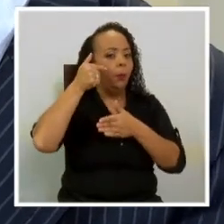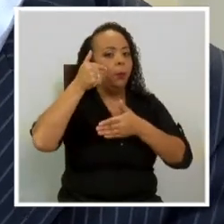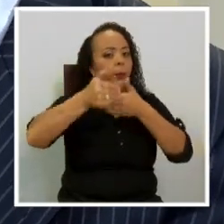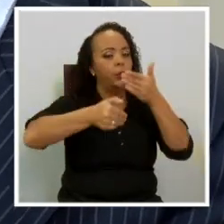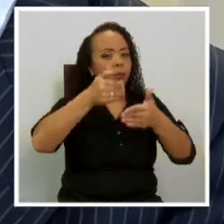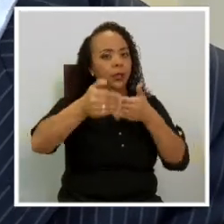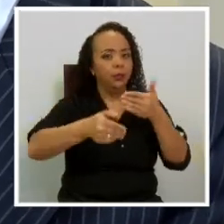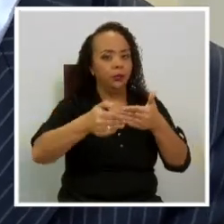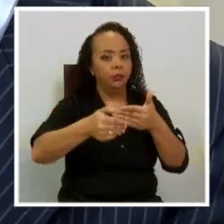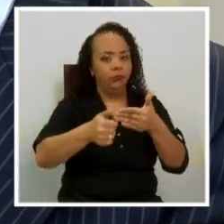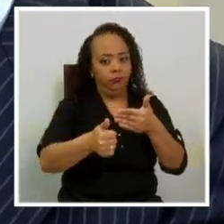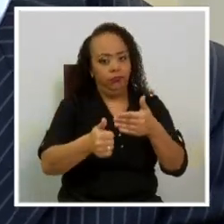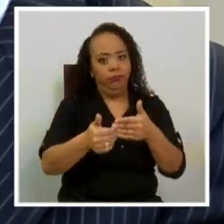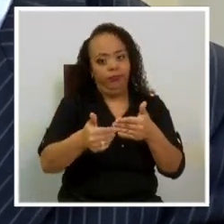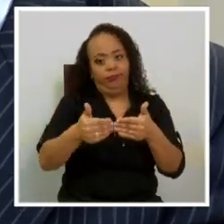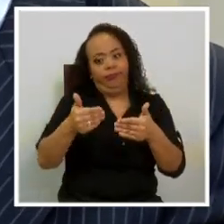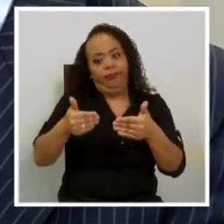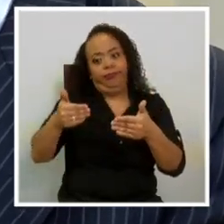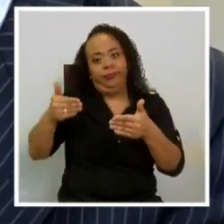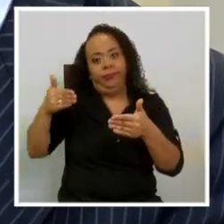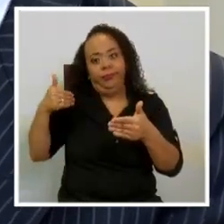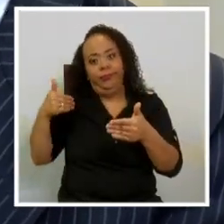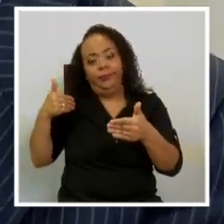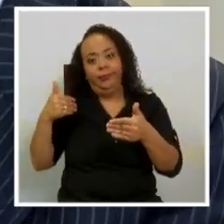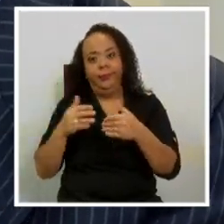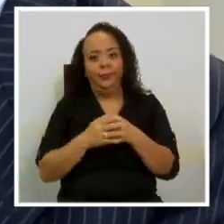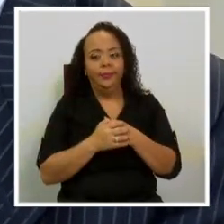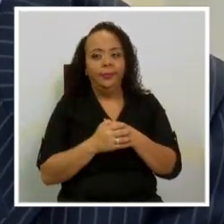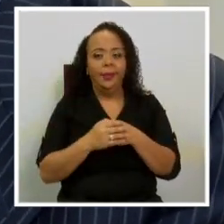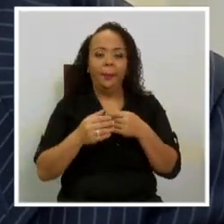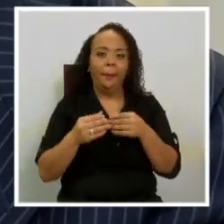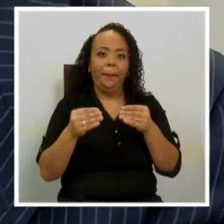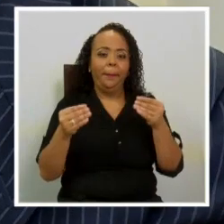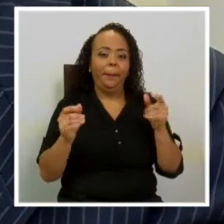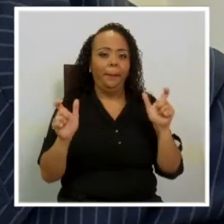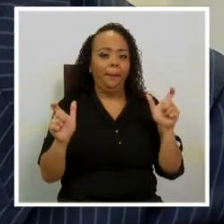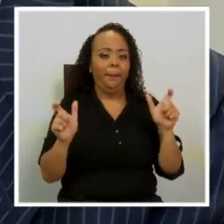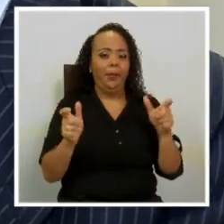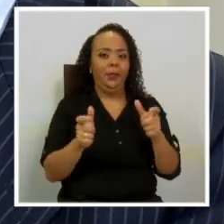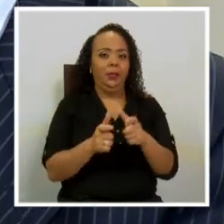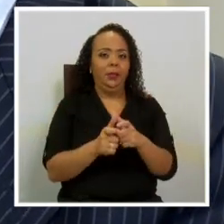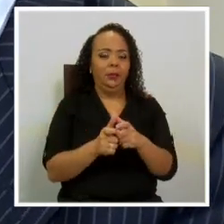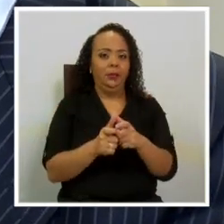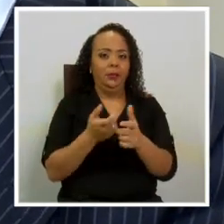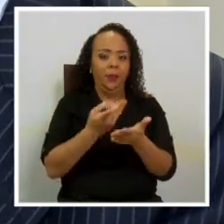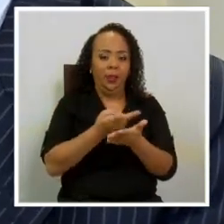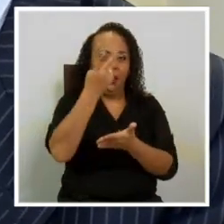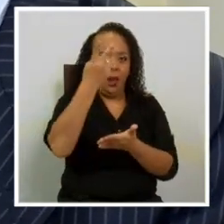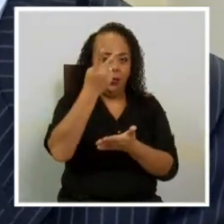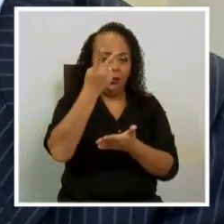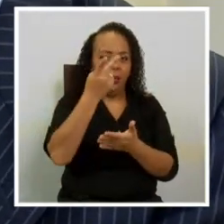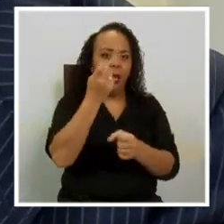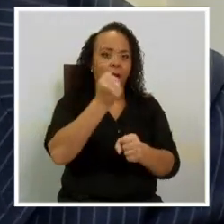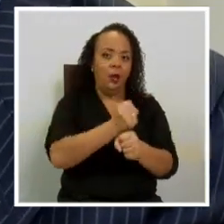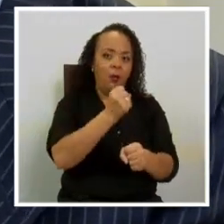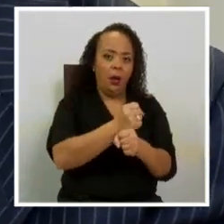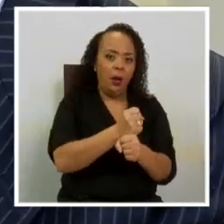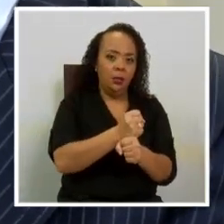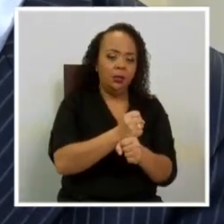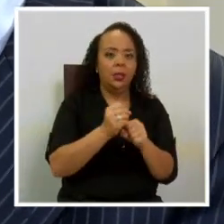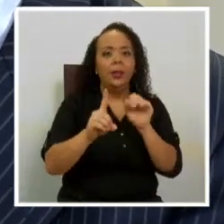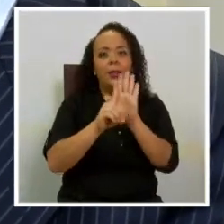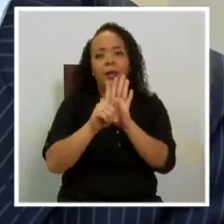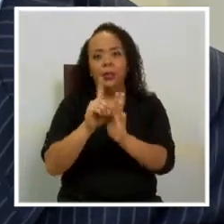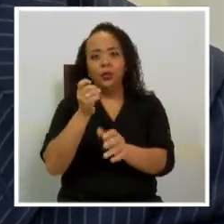regresivo, digamos, en el sentido de ir perdiendo, digamos, ventajas laborales,